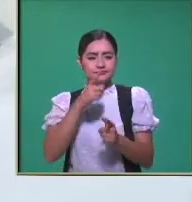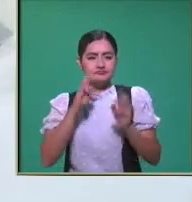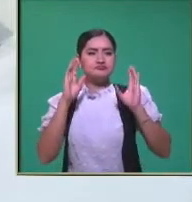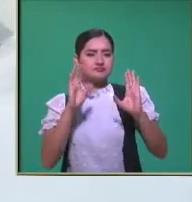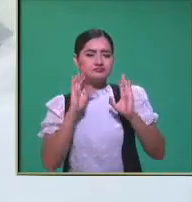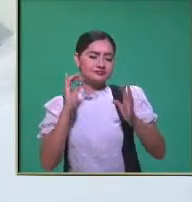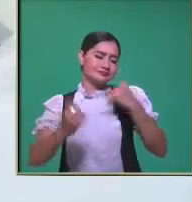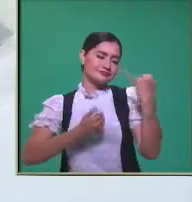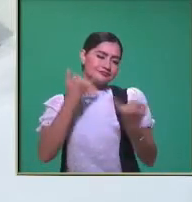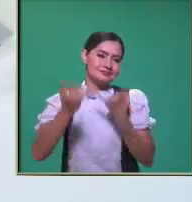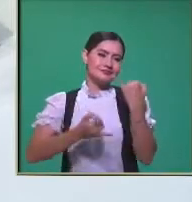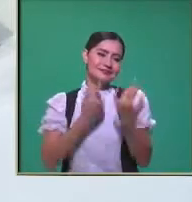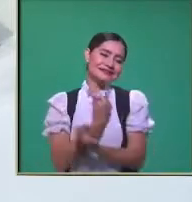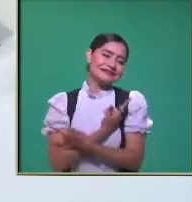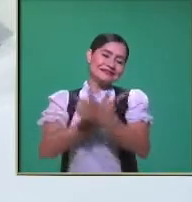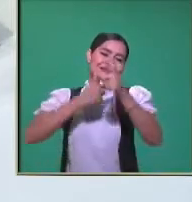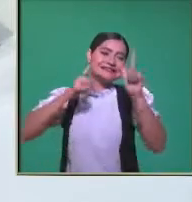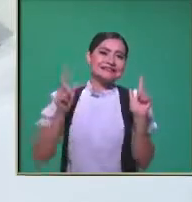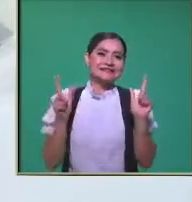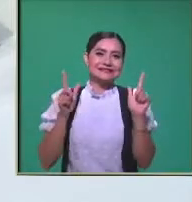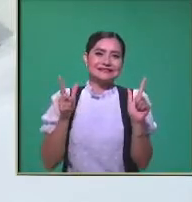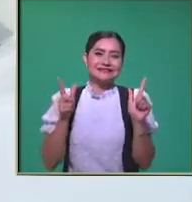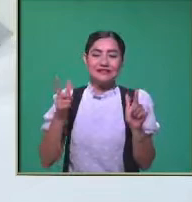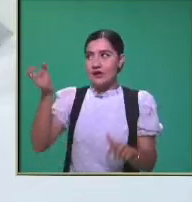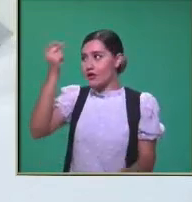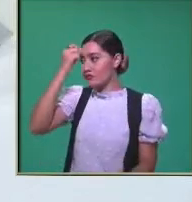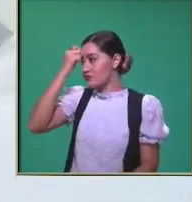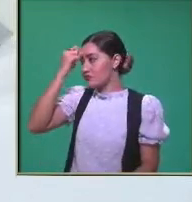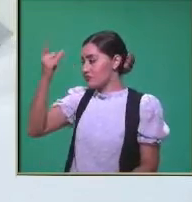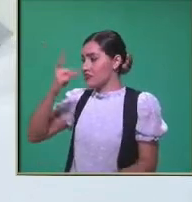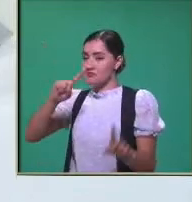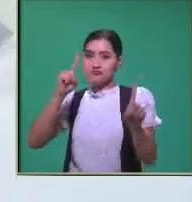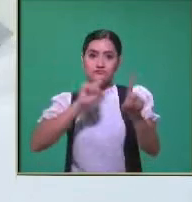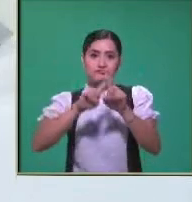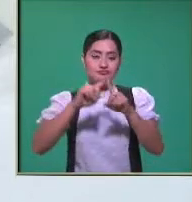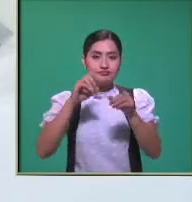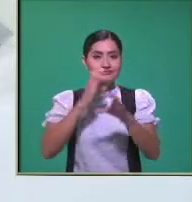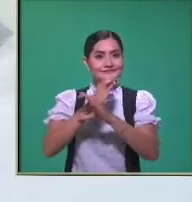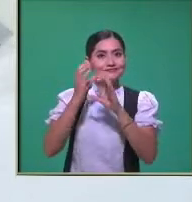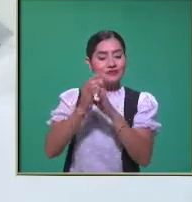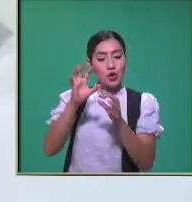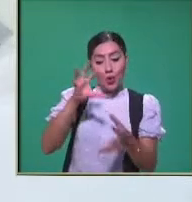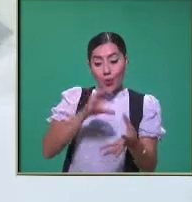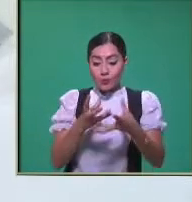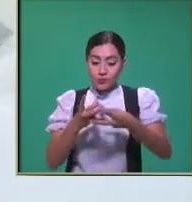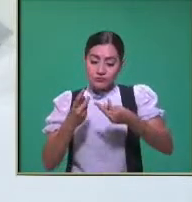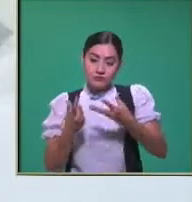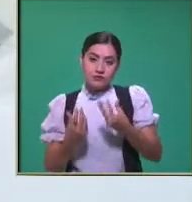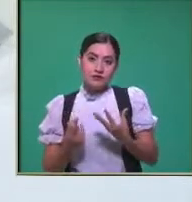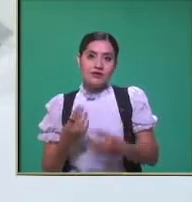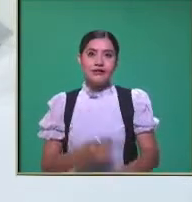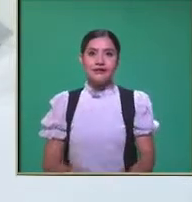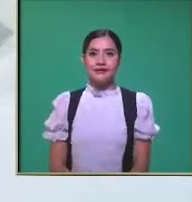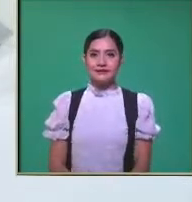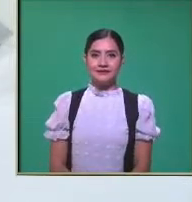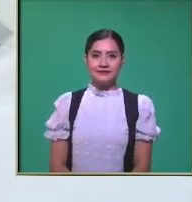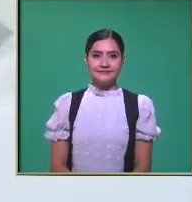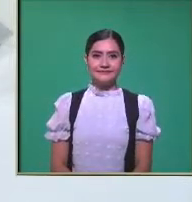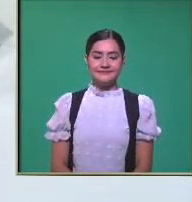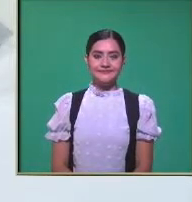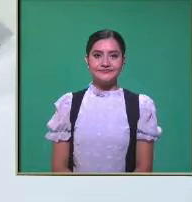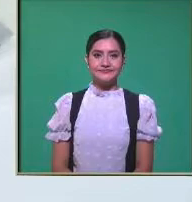jugar libremente y crear las cosas que ellos quieran, ¿verdad? Sí, así es, que no se limiten, ¿verdad? Ahora